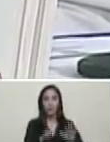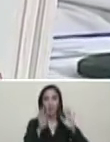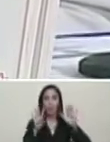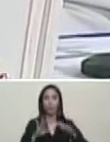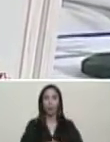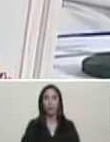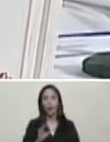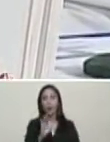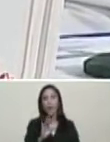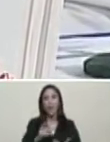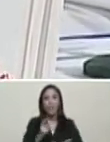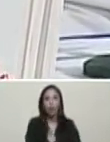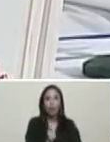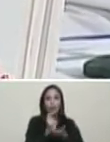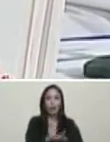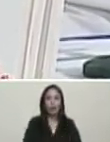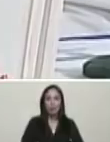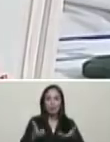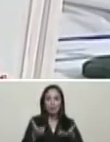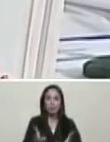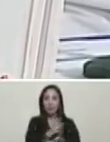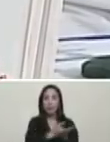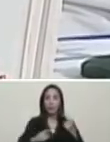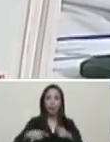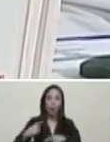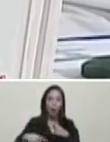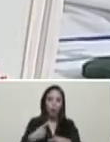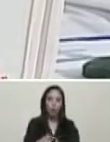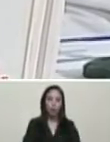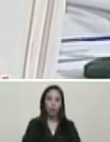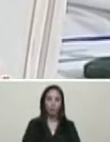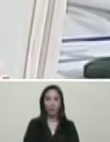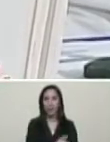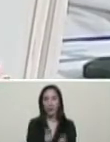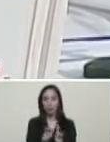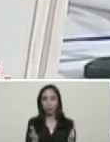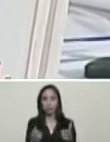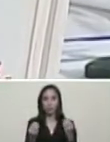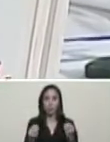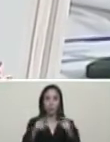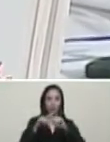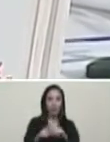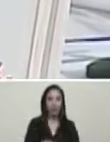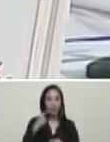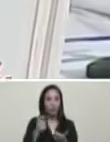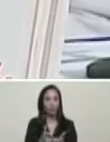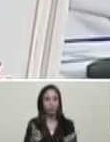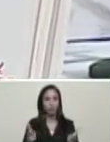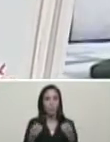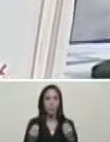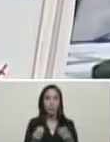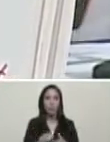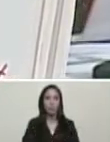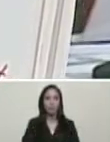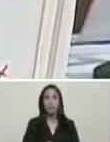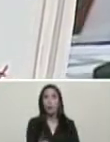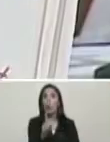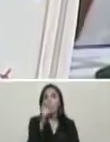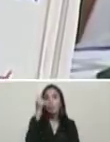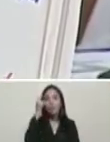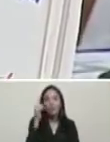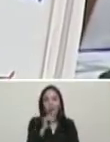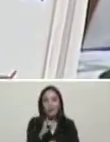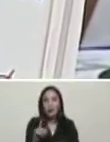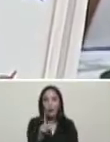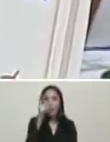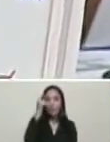4.479 toneladas métricas día. Son cifras gigantescas. Solamente en un día